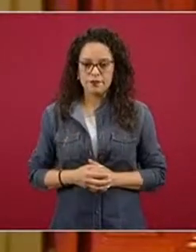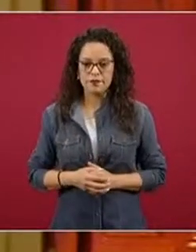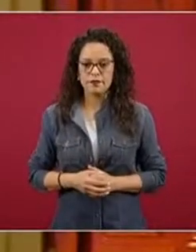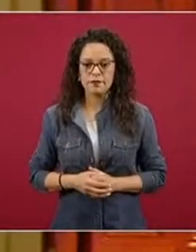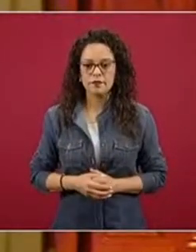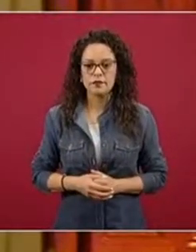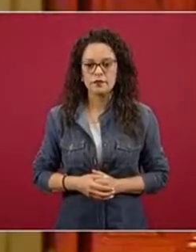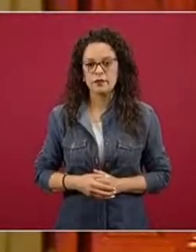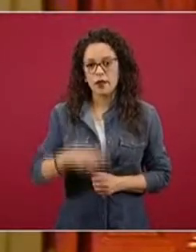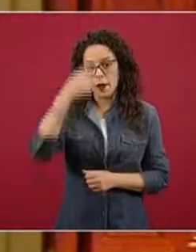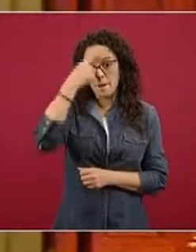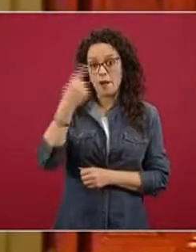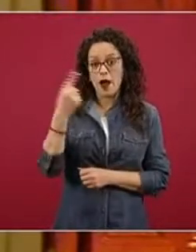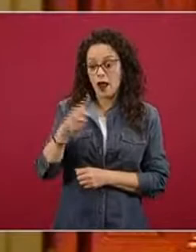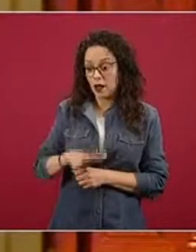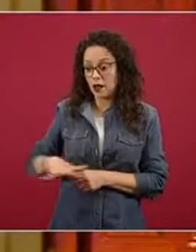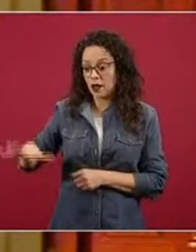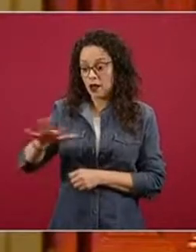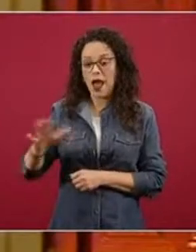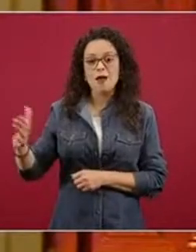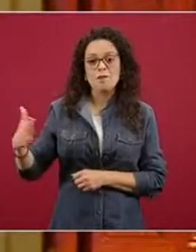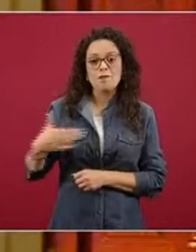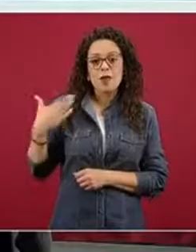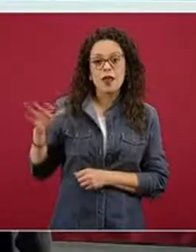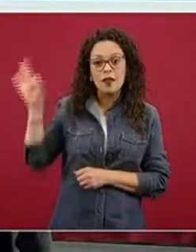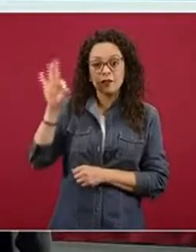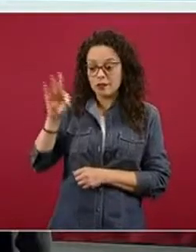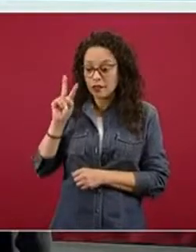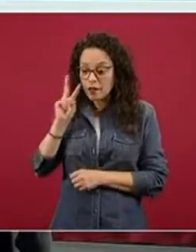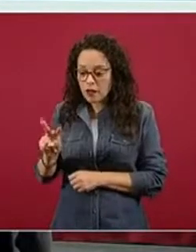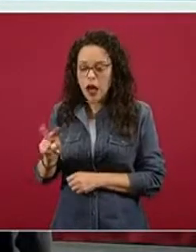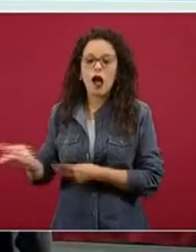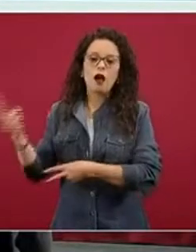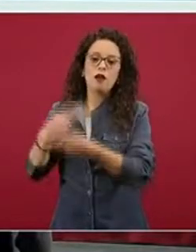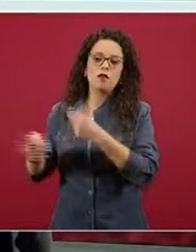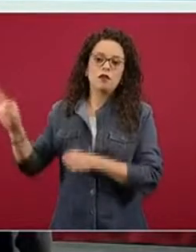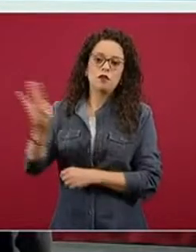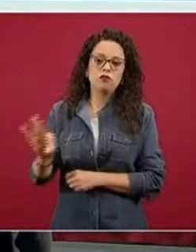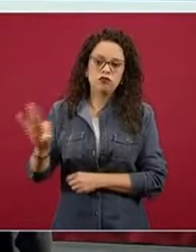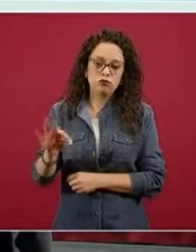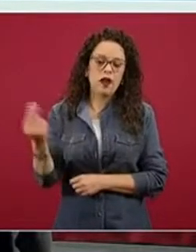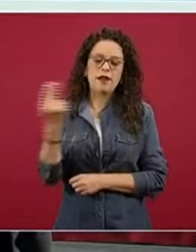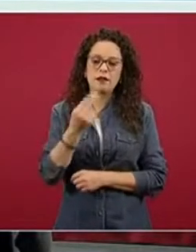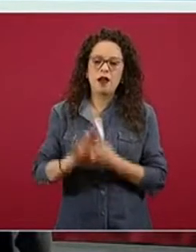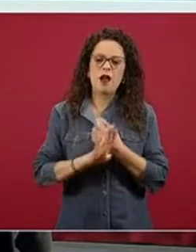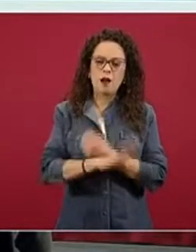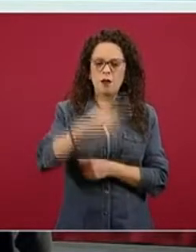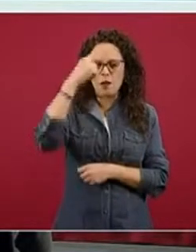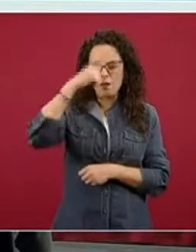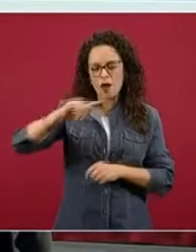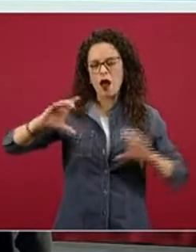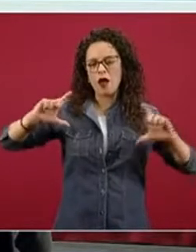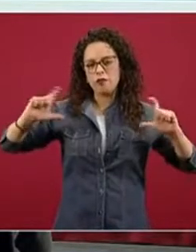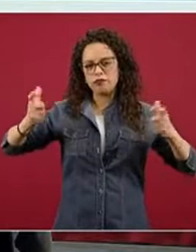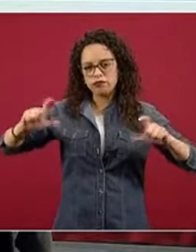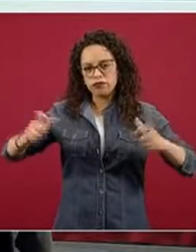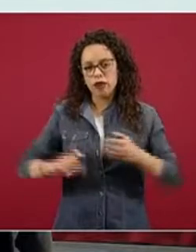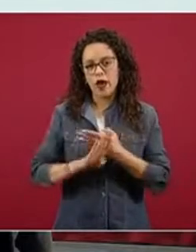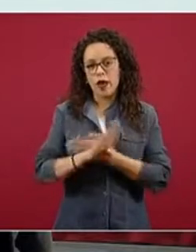los vectores y que por tanto cada vez estemos con menores casos de la enfermedad. Siguiente.